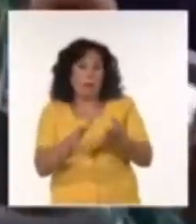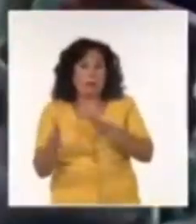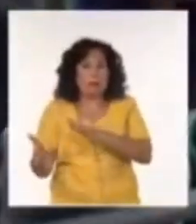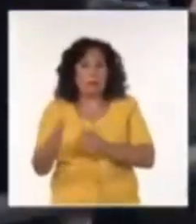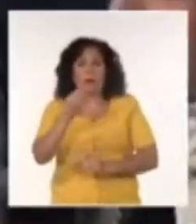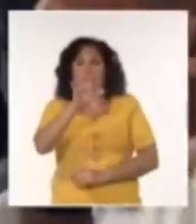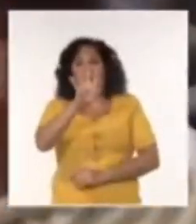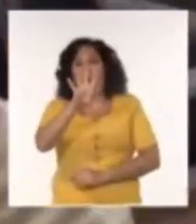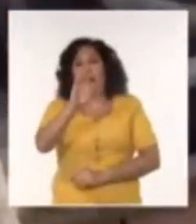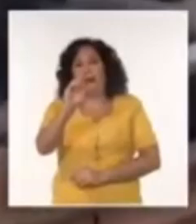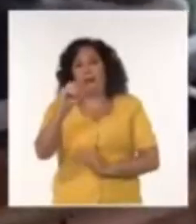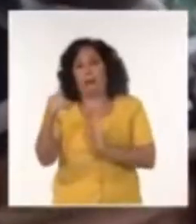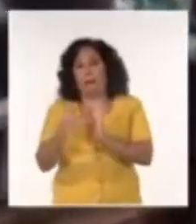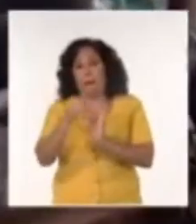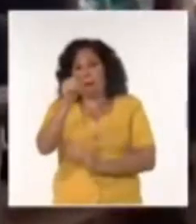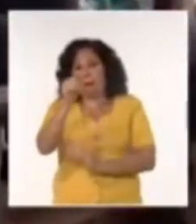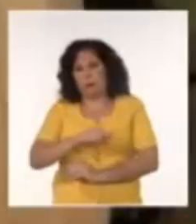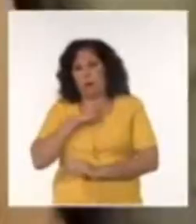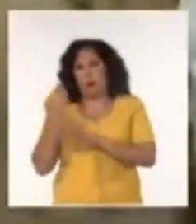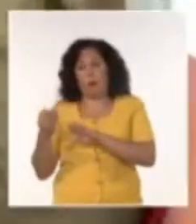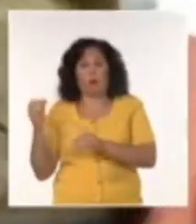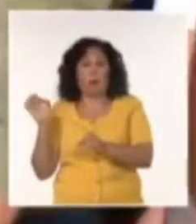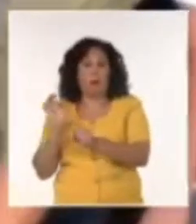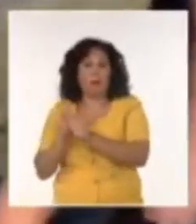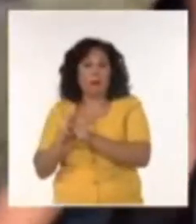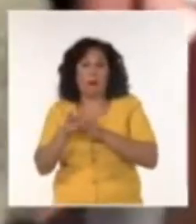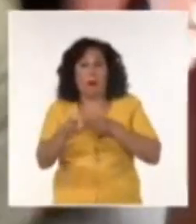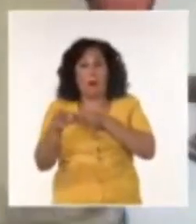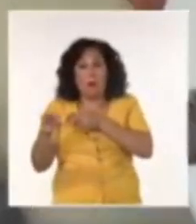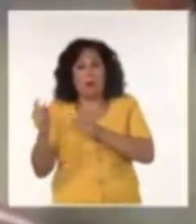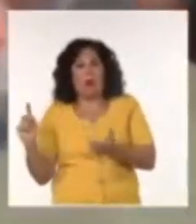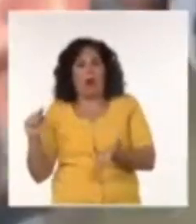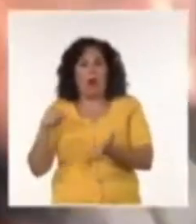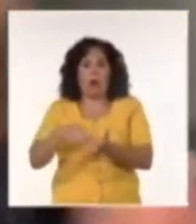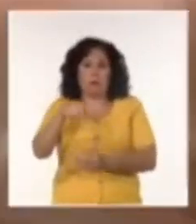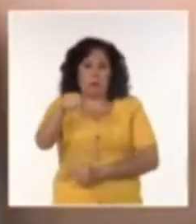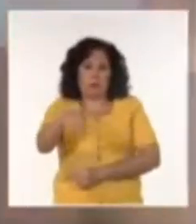casi 40.000 desde octubre pasado.